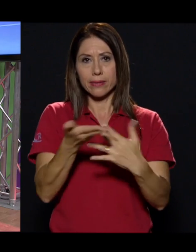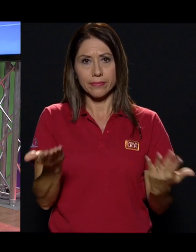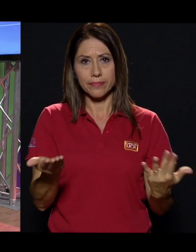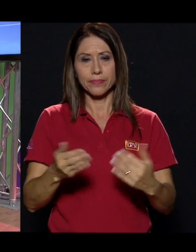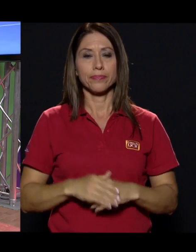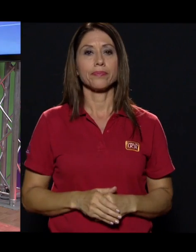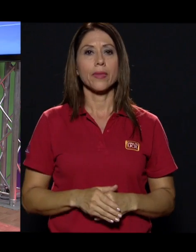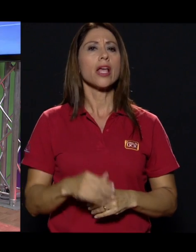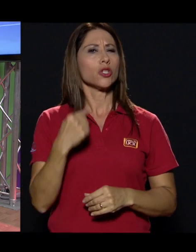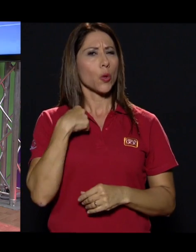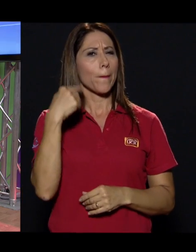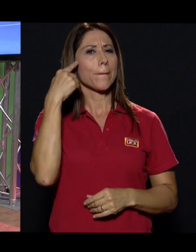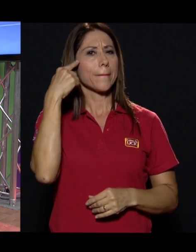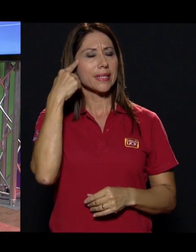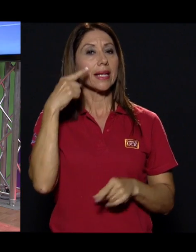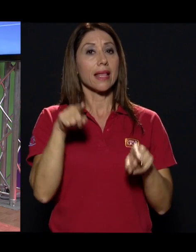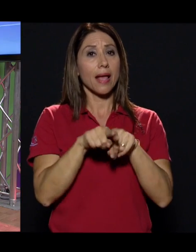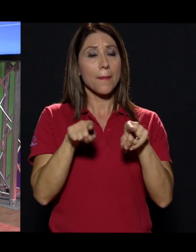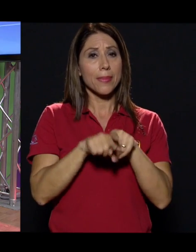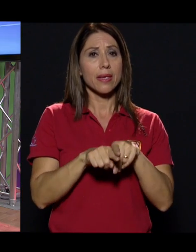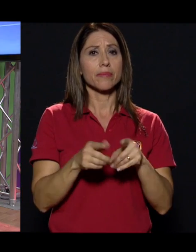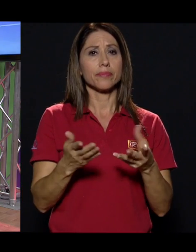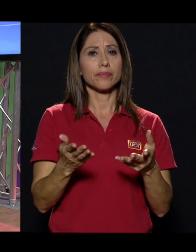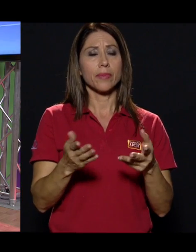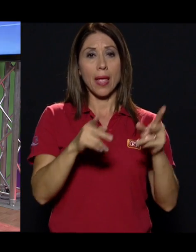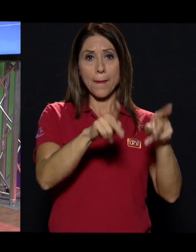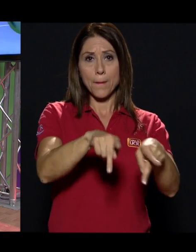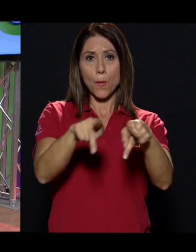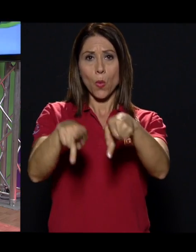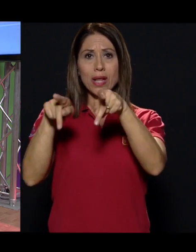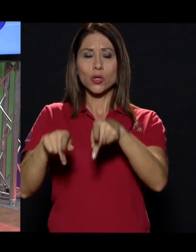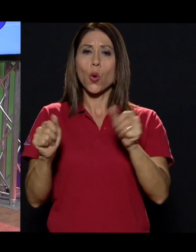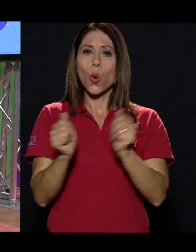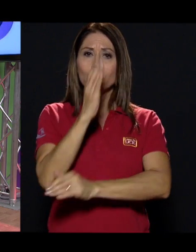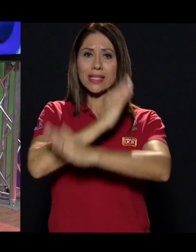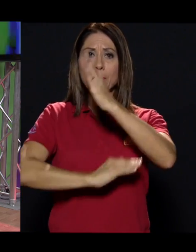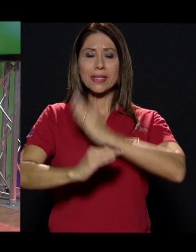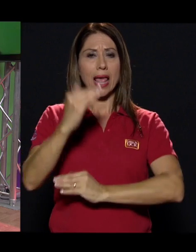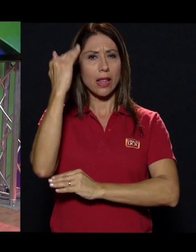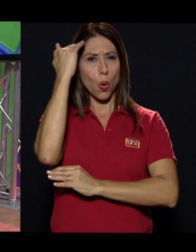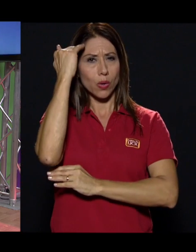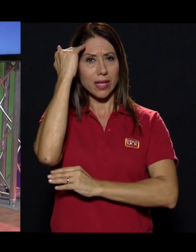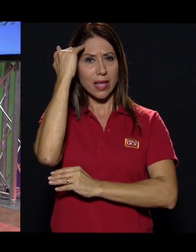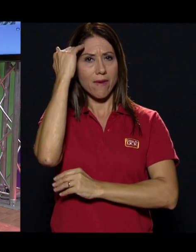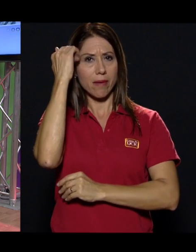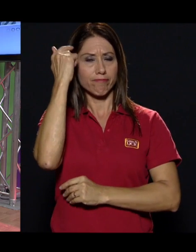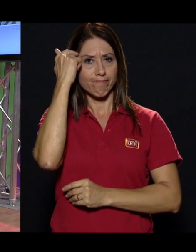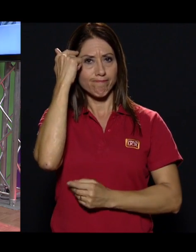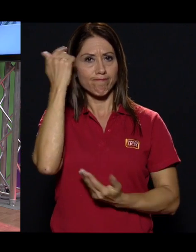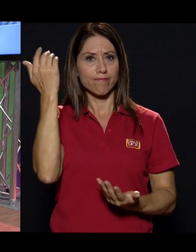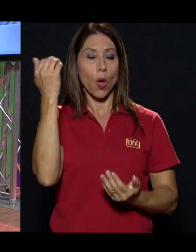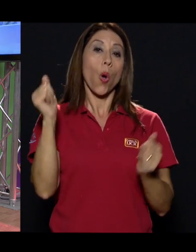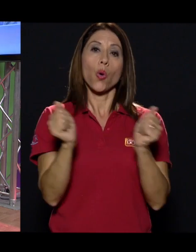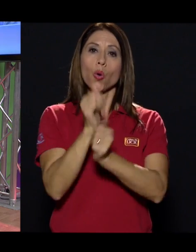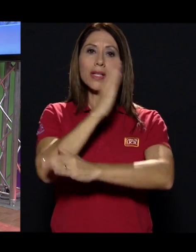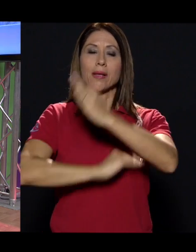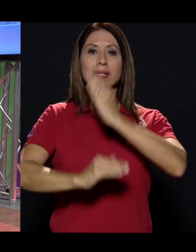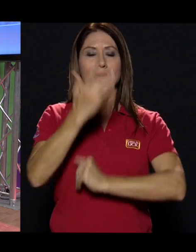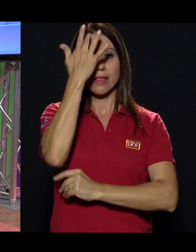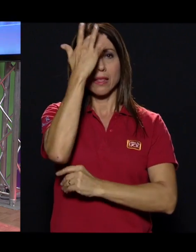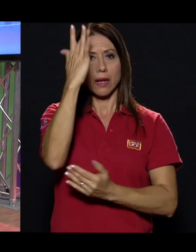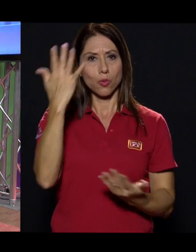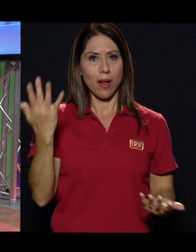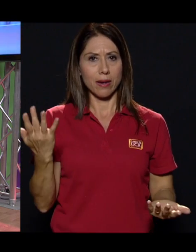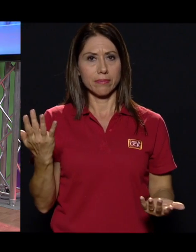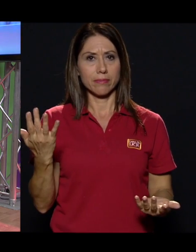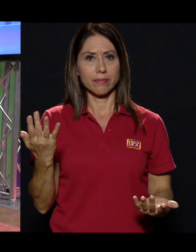Yo pensaría también en la población con discapacidad cognitiva, ¿verdad?, o con